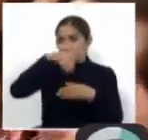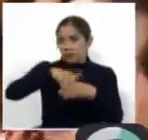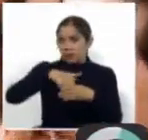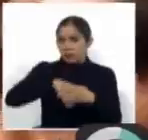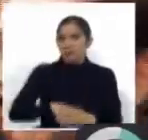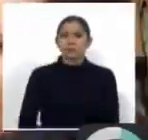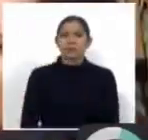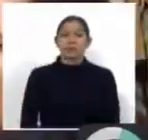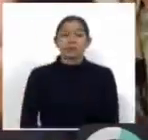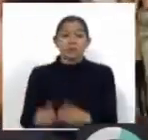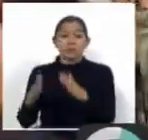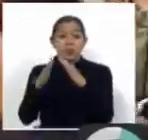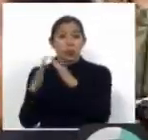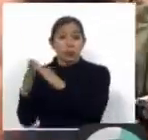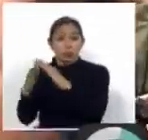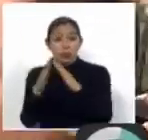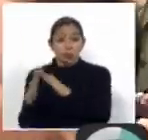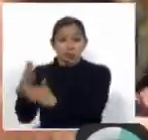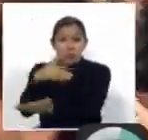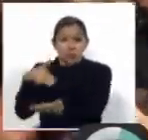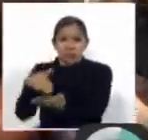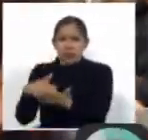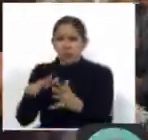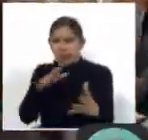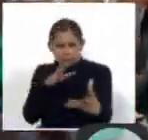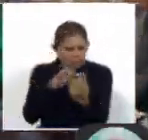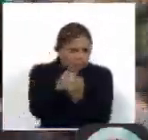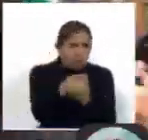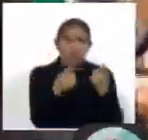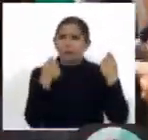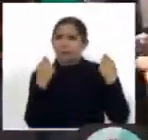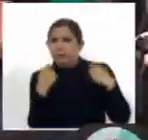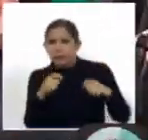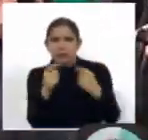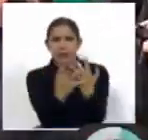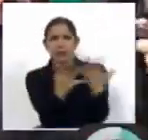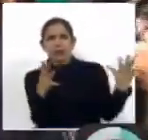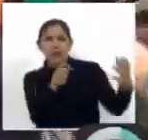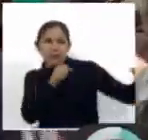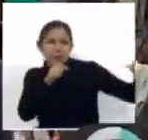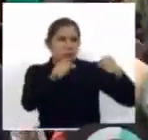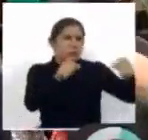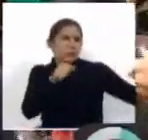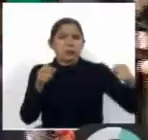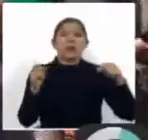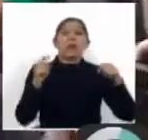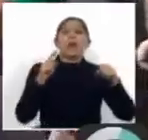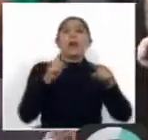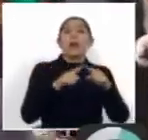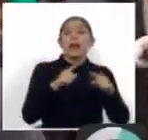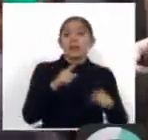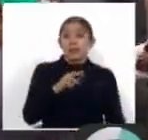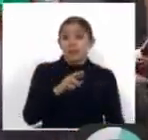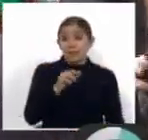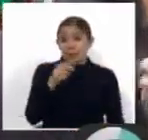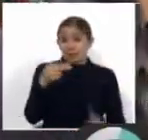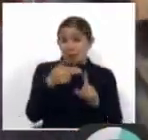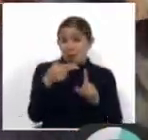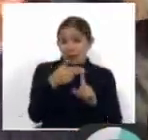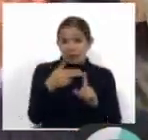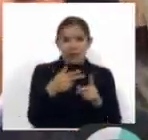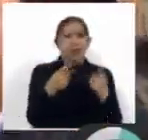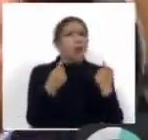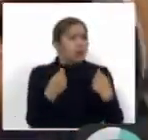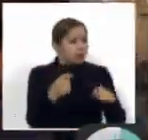militantes de Comunidad Ciudadana, de forma agresiva, con el intento de romper el cerco en el ex Radisson, mostraron actos de discriminación y